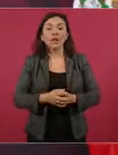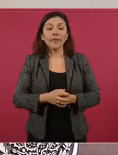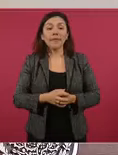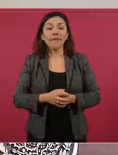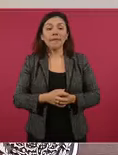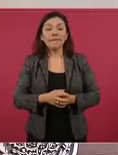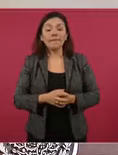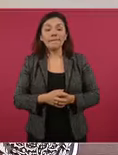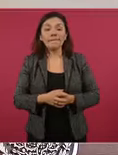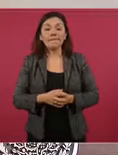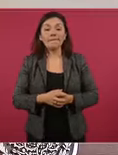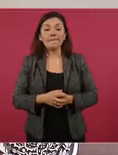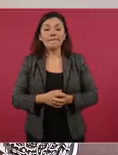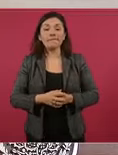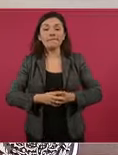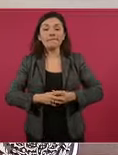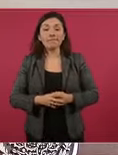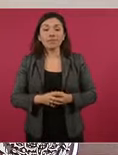exactos,